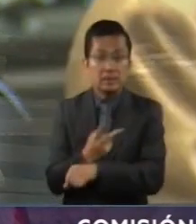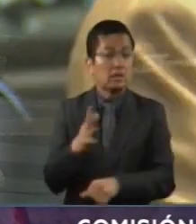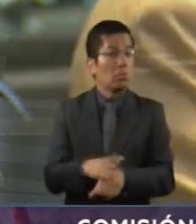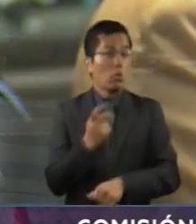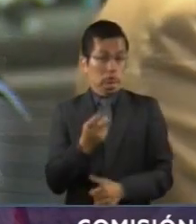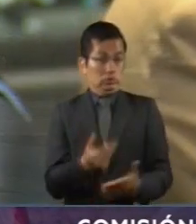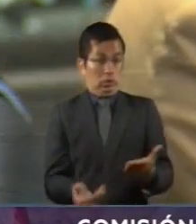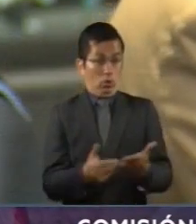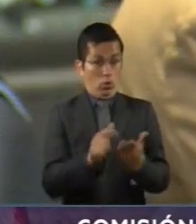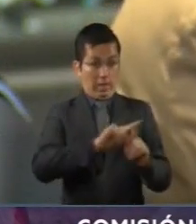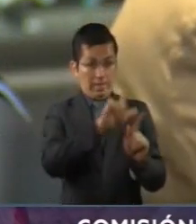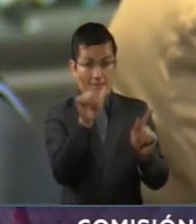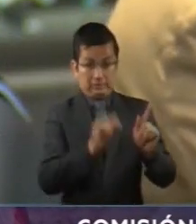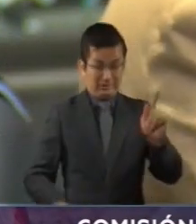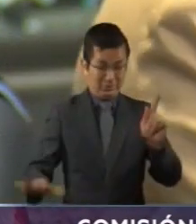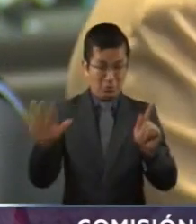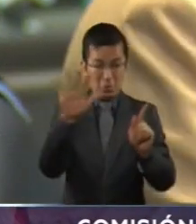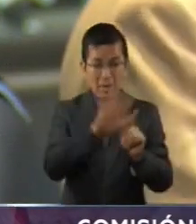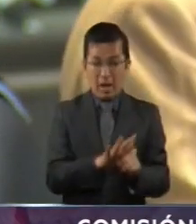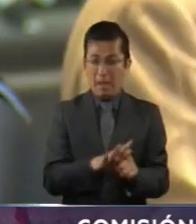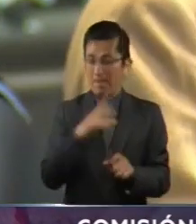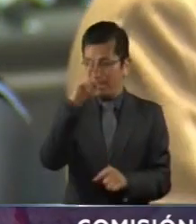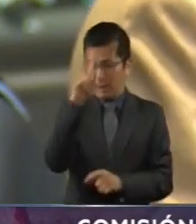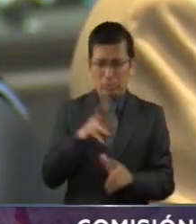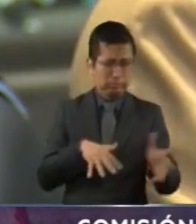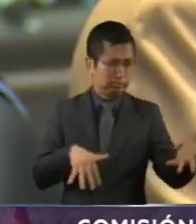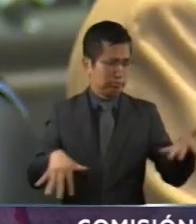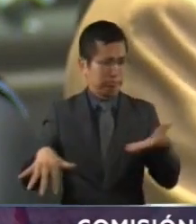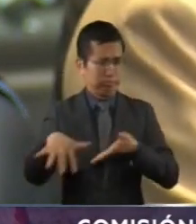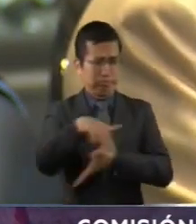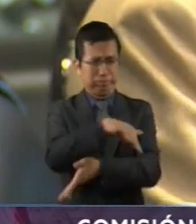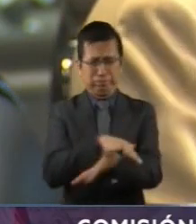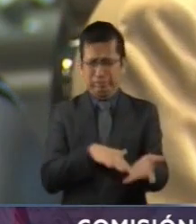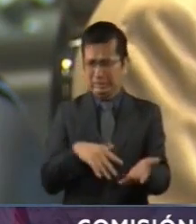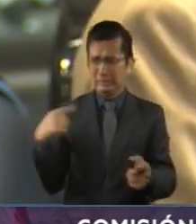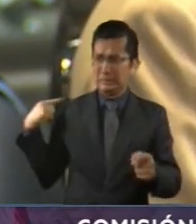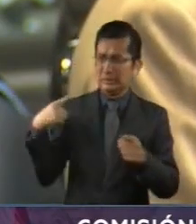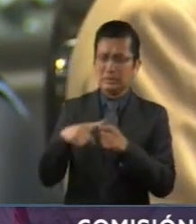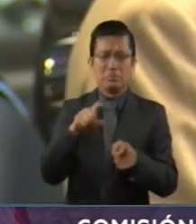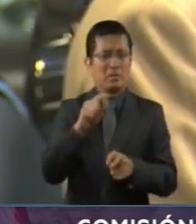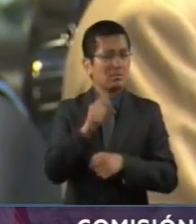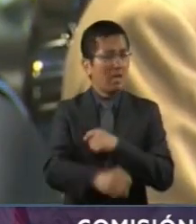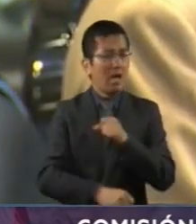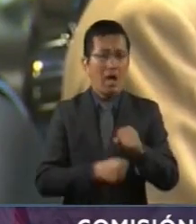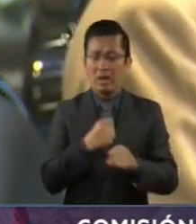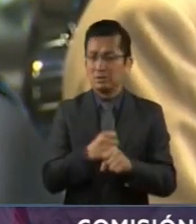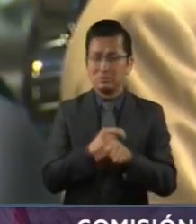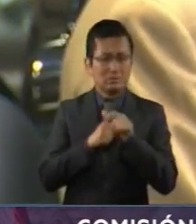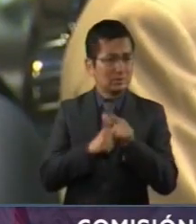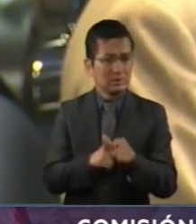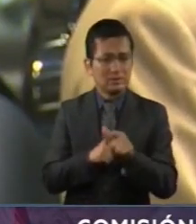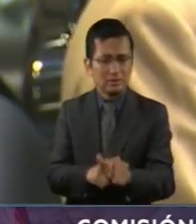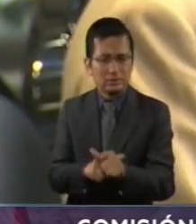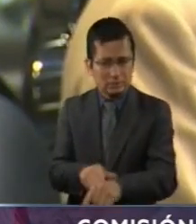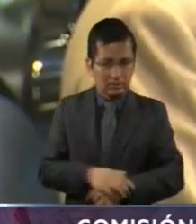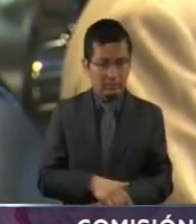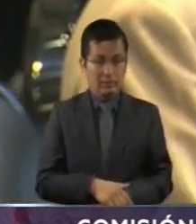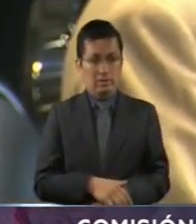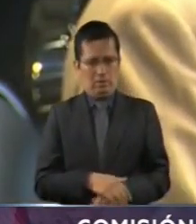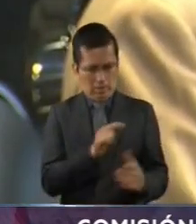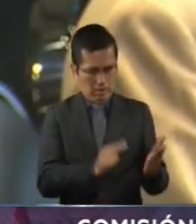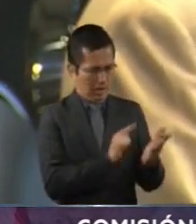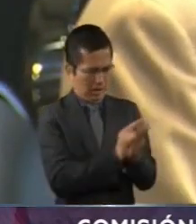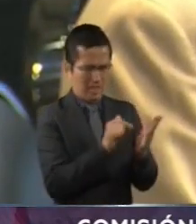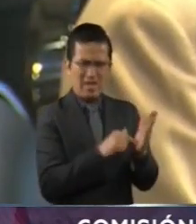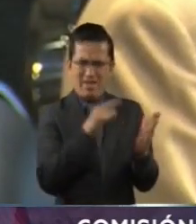en estos últimos 20 años. Consecuentemente, han quedado vacíos legales que únicamente